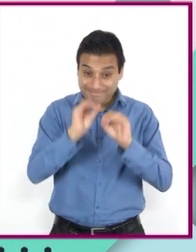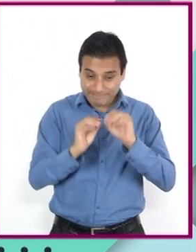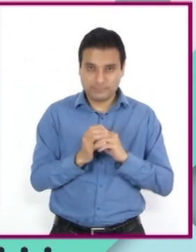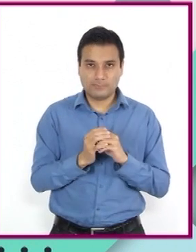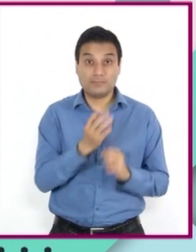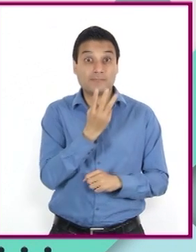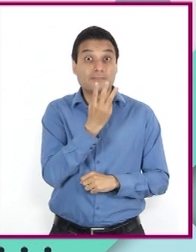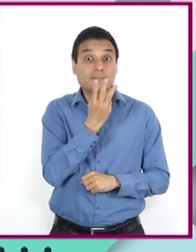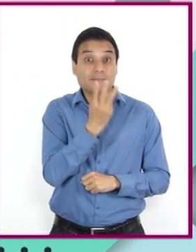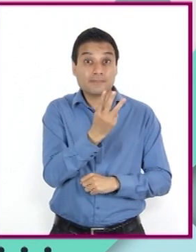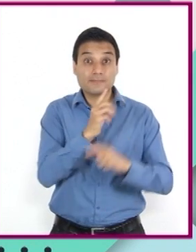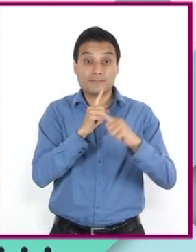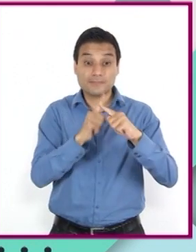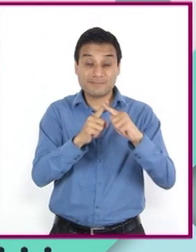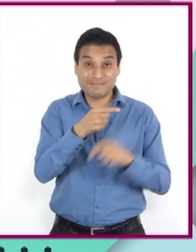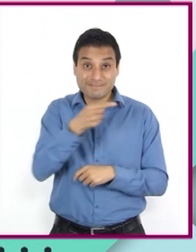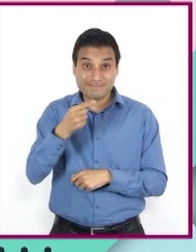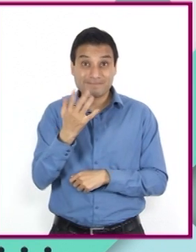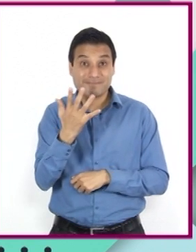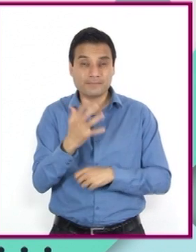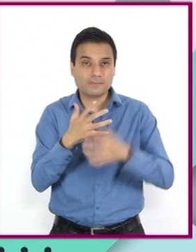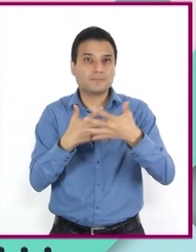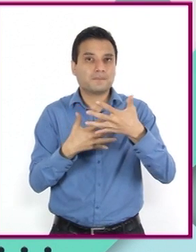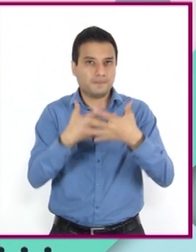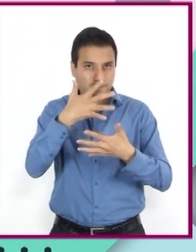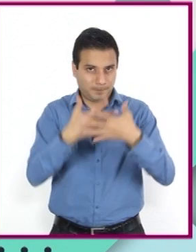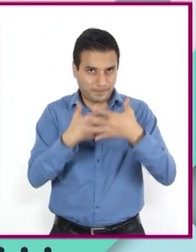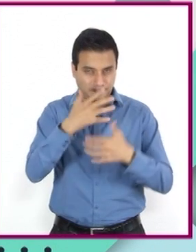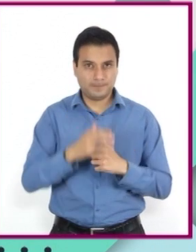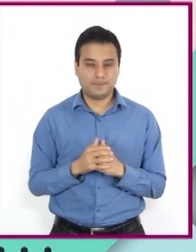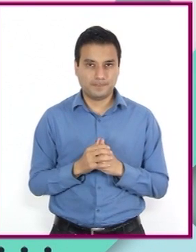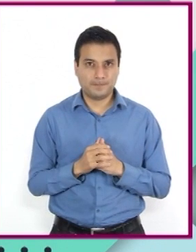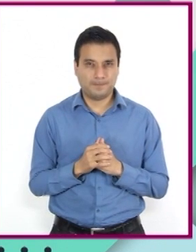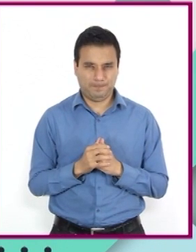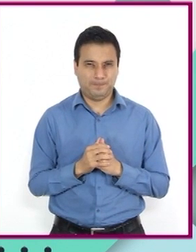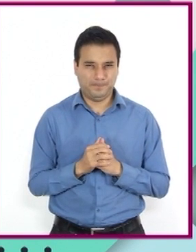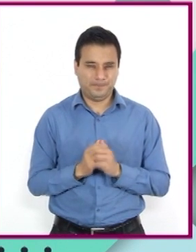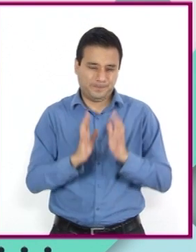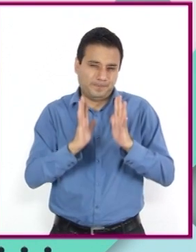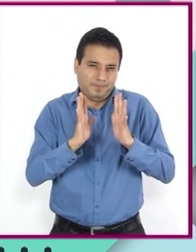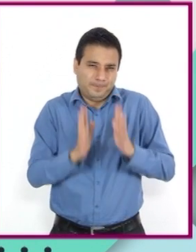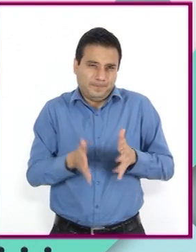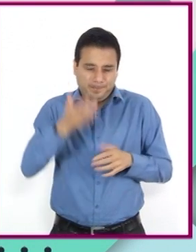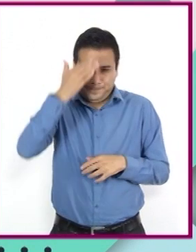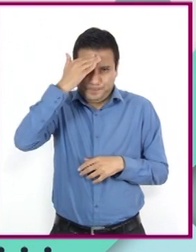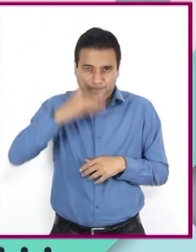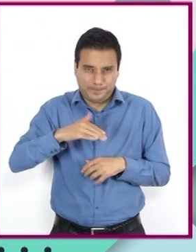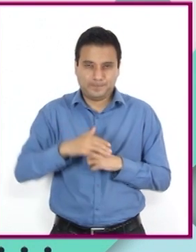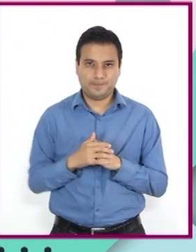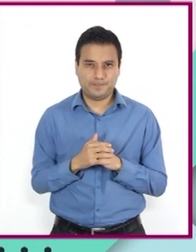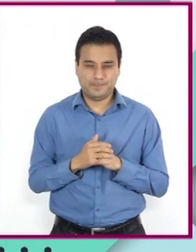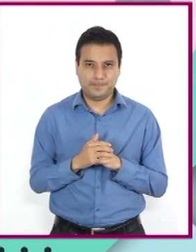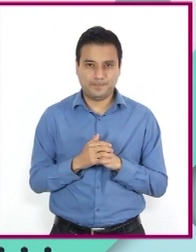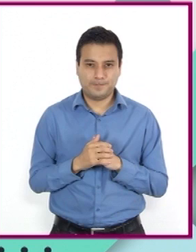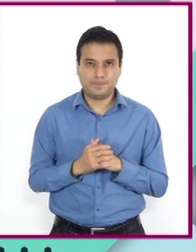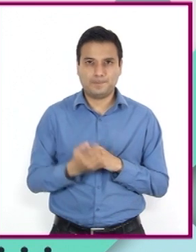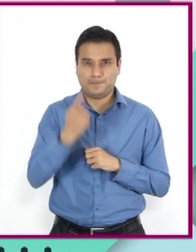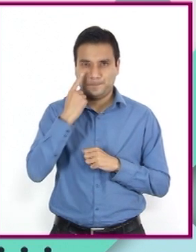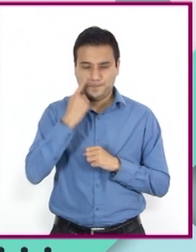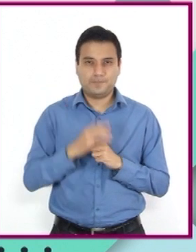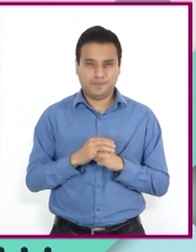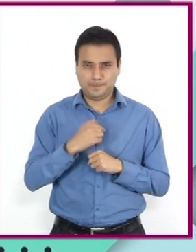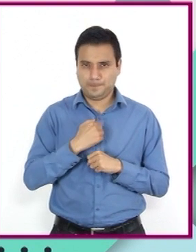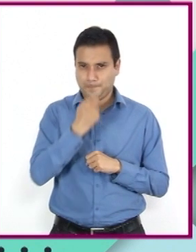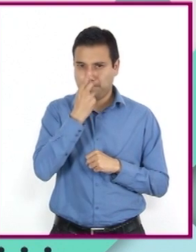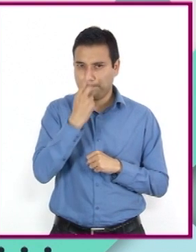por 5 negativo es igual a 15 negativo. Expresando de diferentes formas esta operación, podemos decir